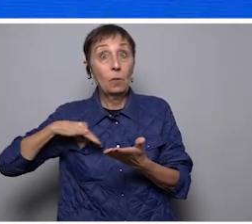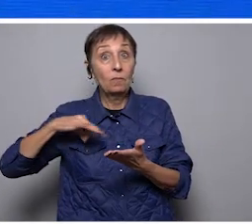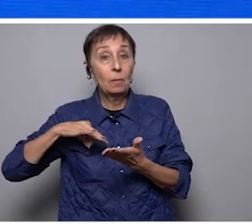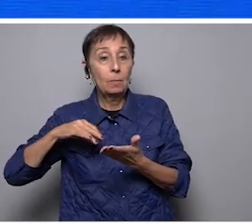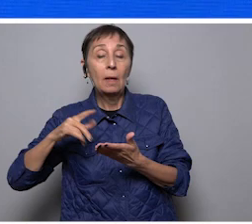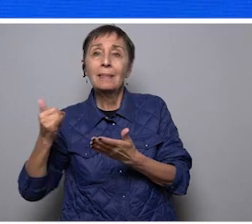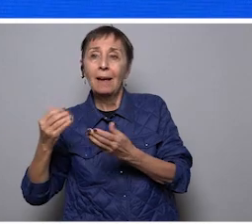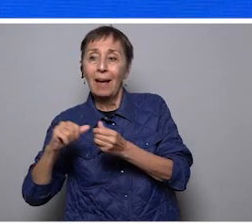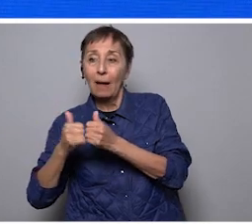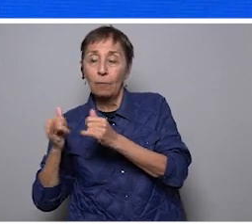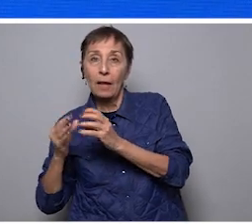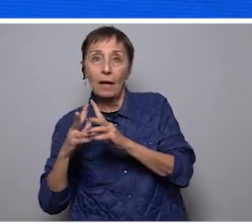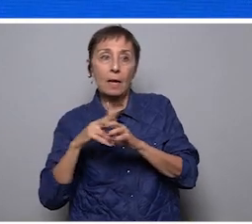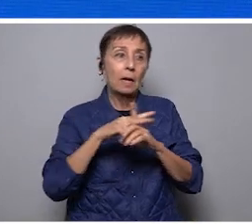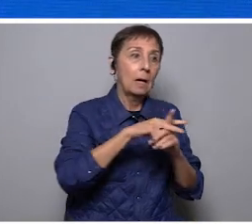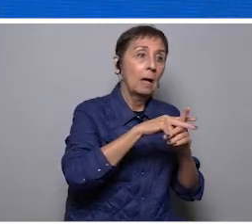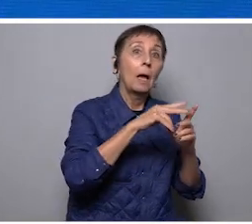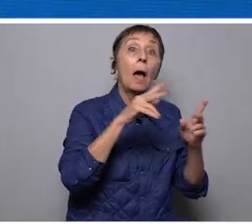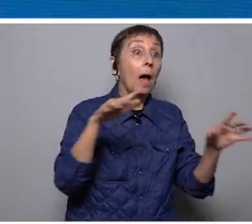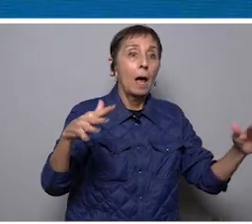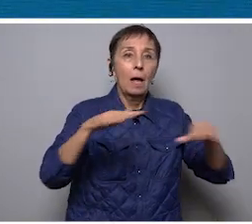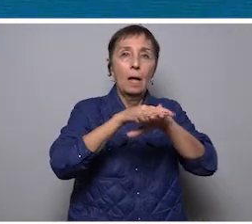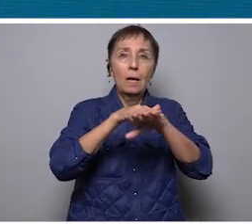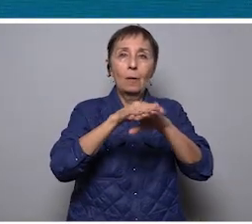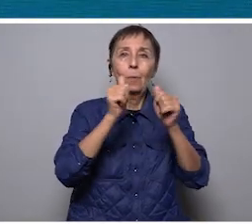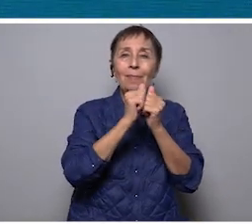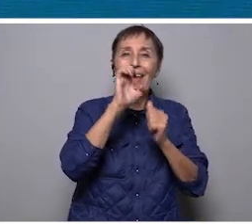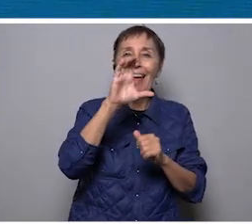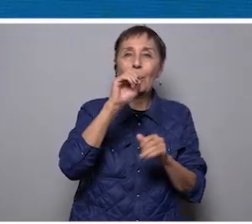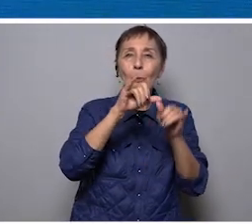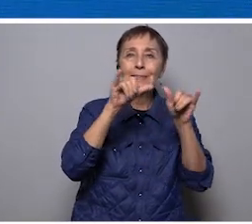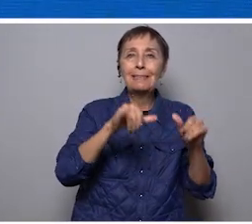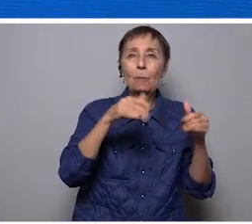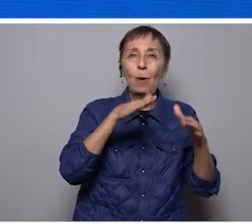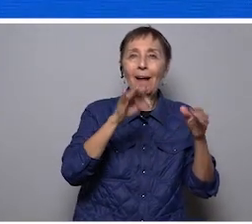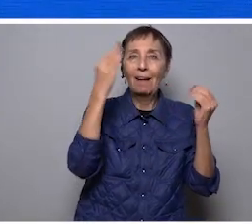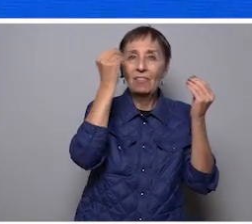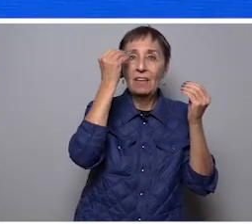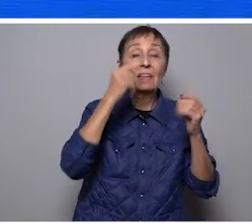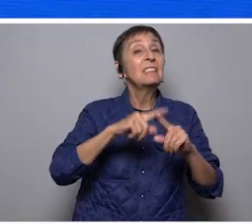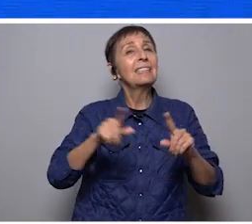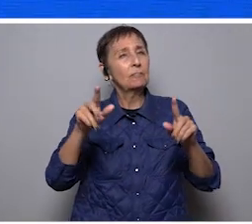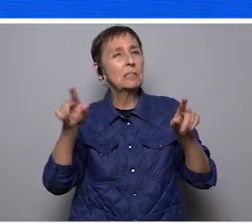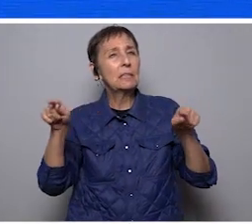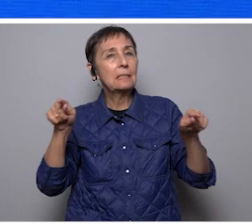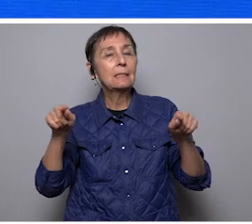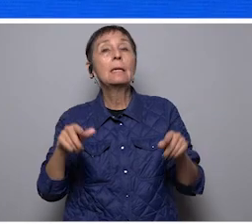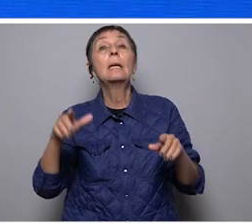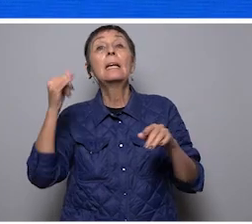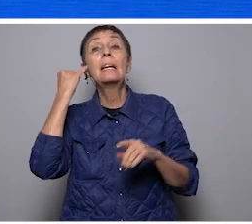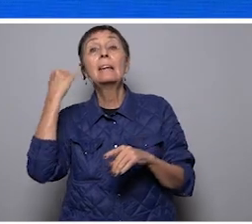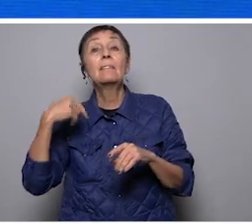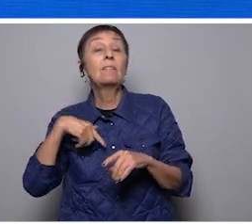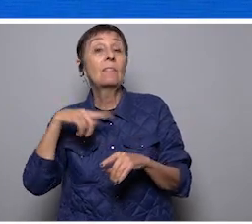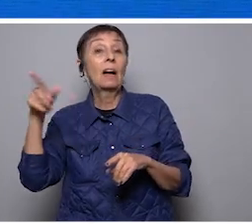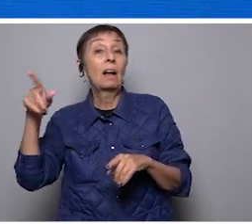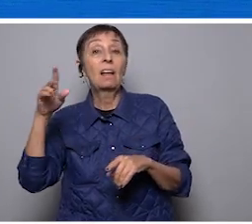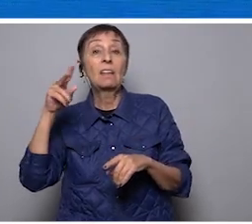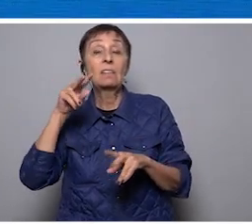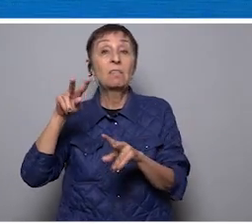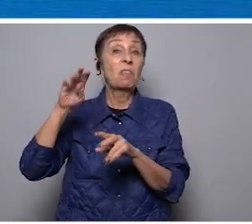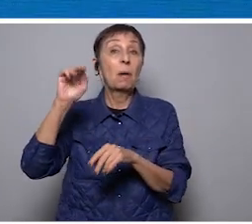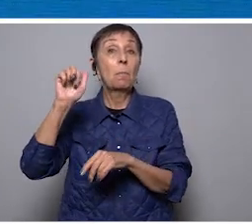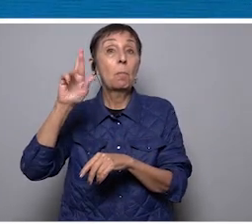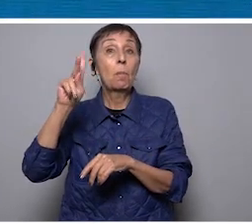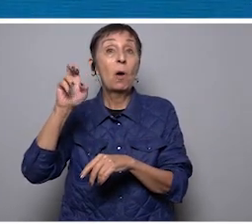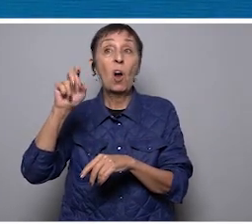ecosistémico la diferencia está en que si yo me siento en el mercado crematístico hablando no voy a poder llegar a